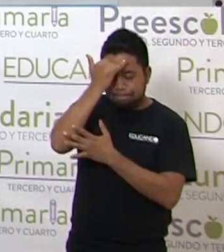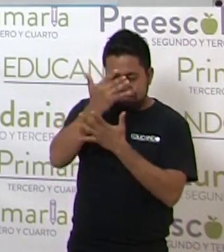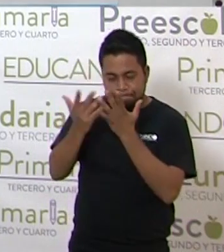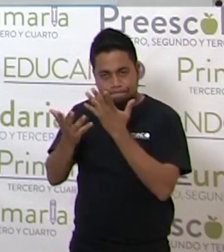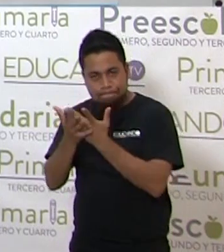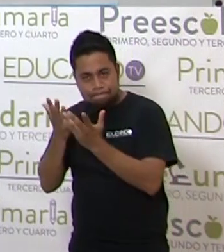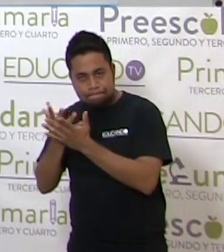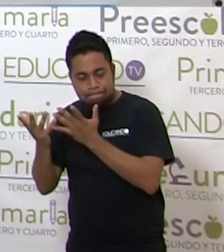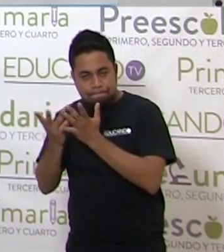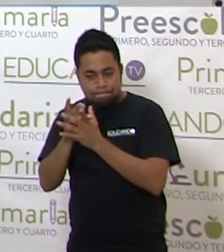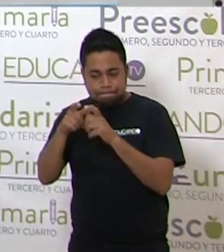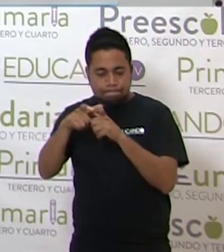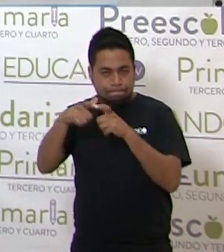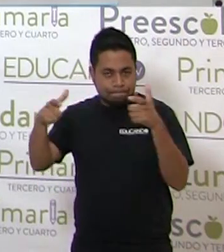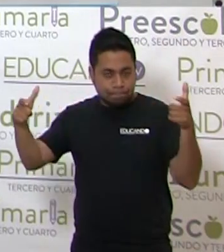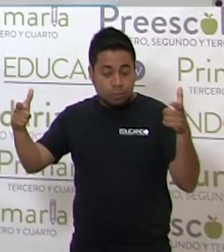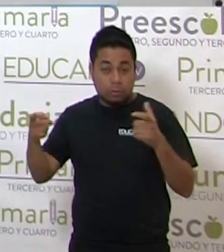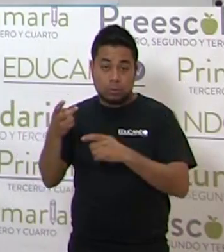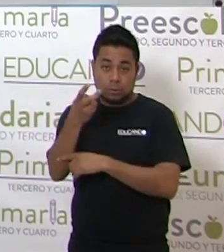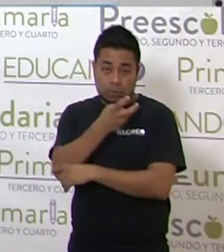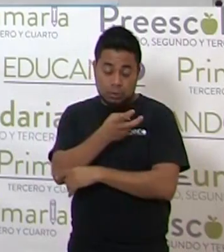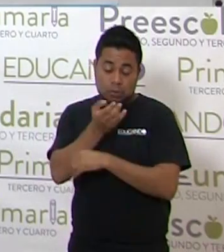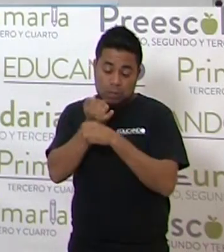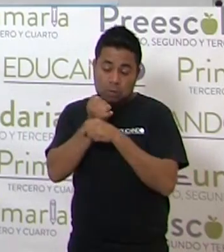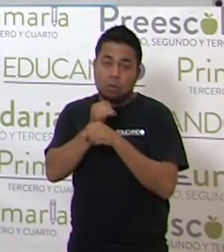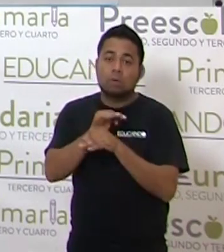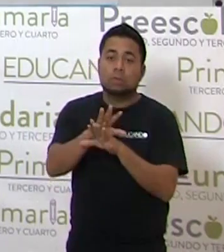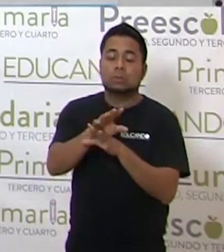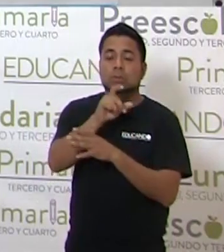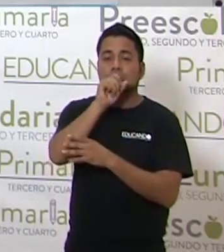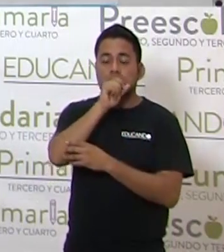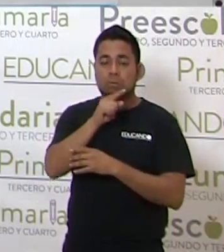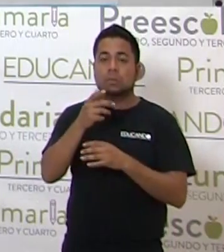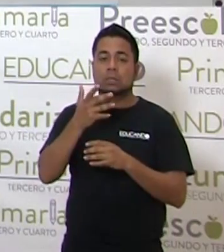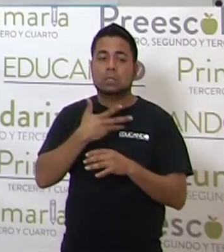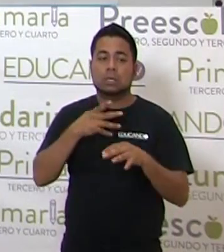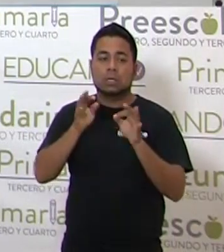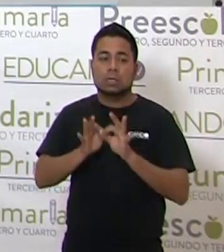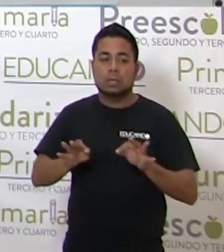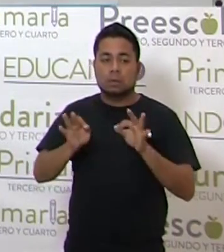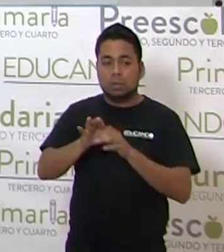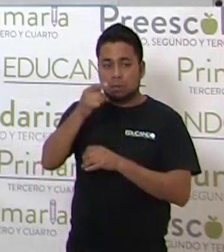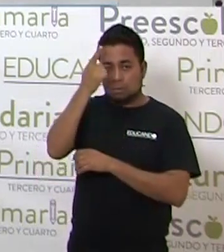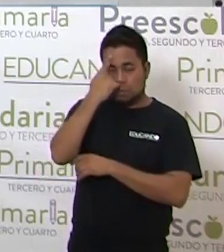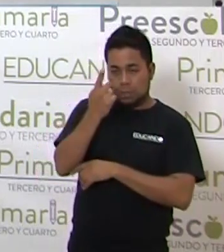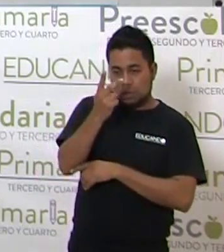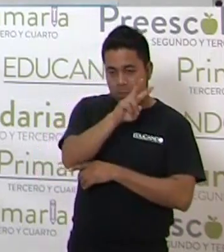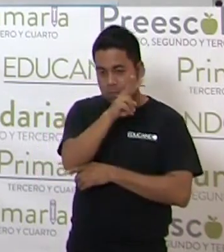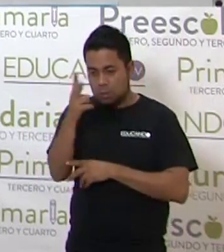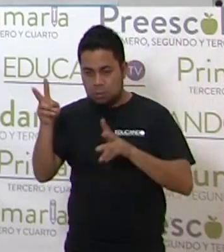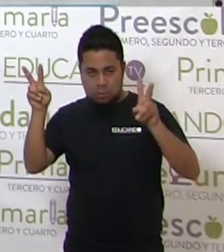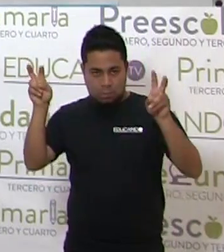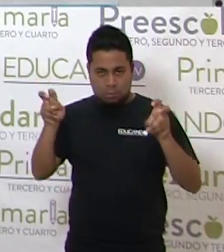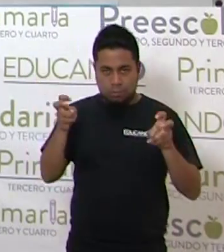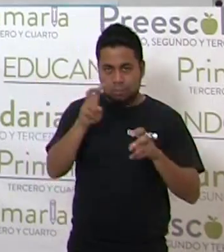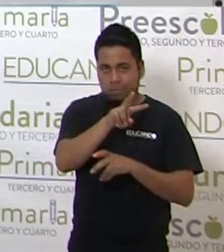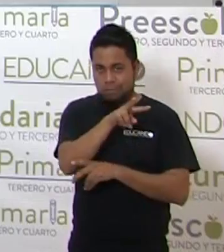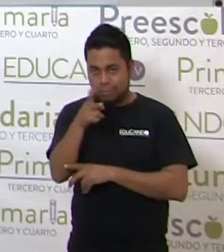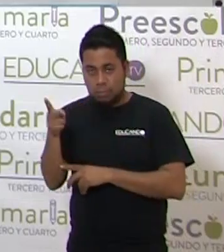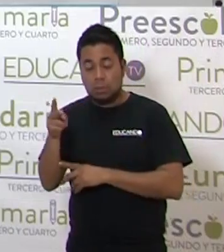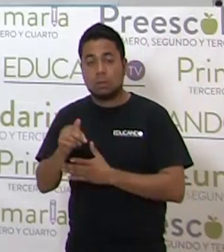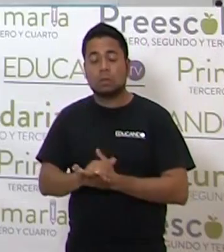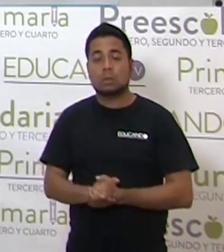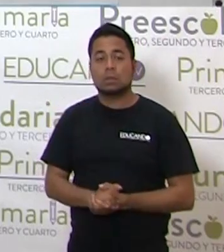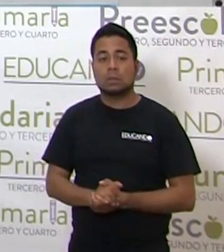puede ser que esta información sea importante para estos dos ámbitos. Ahora, si